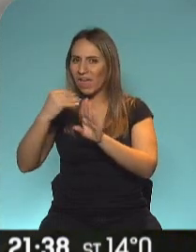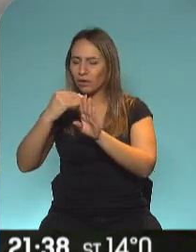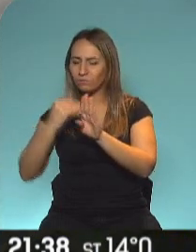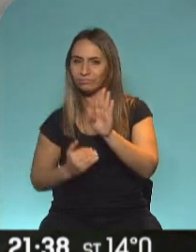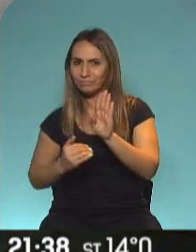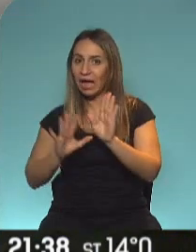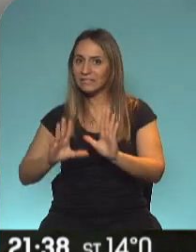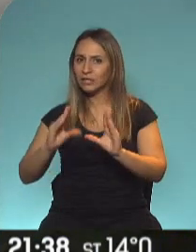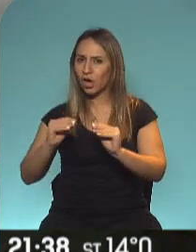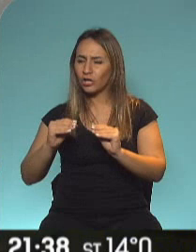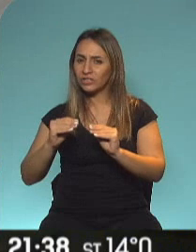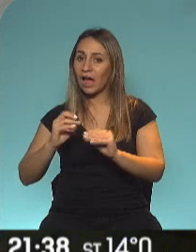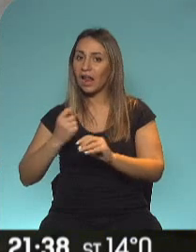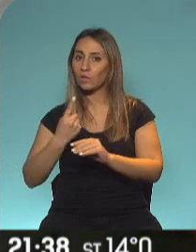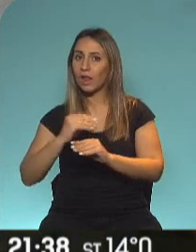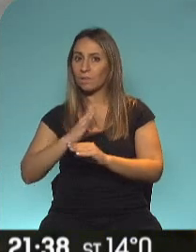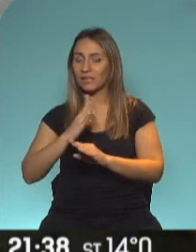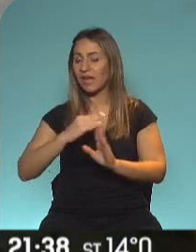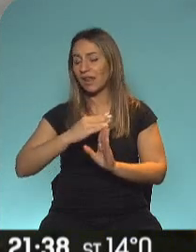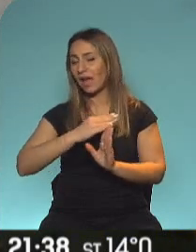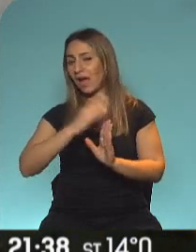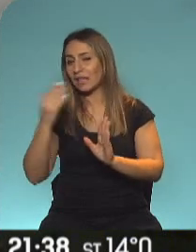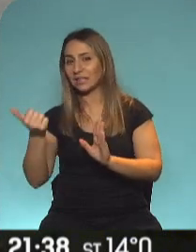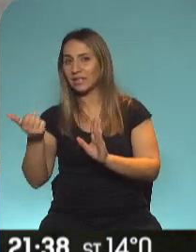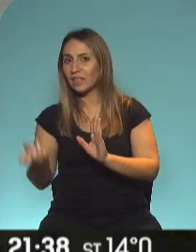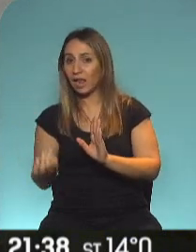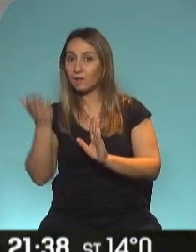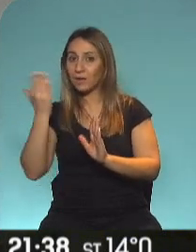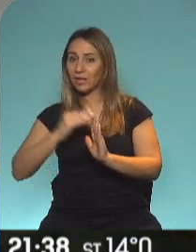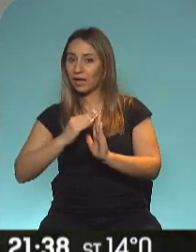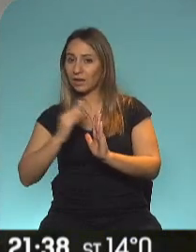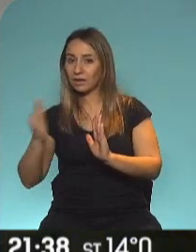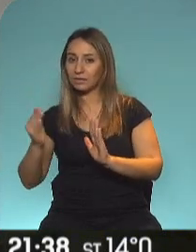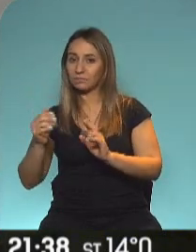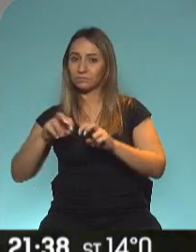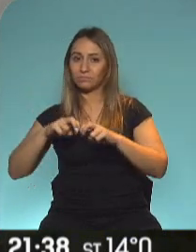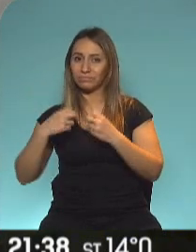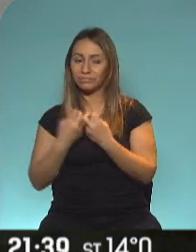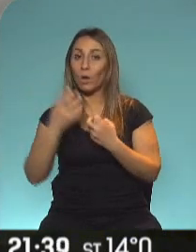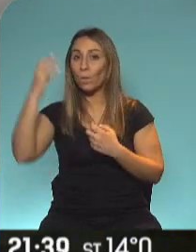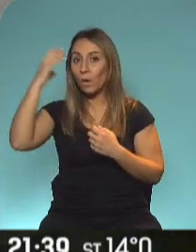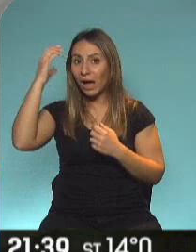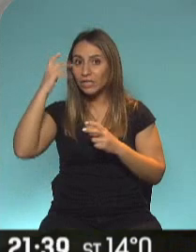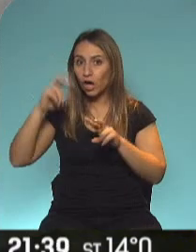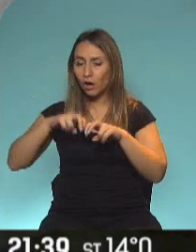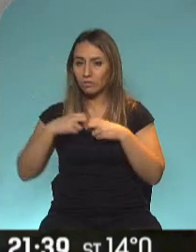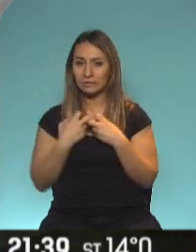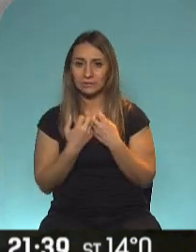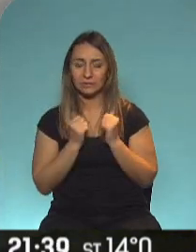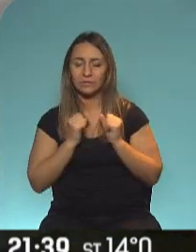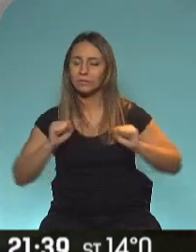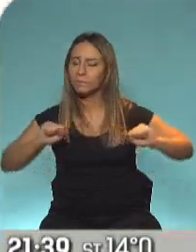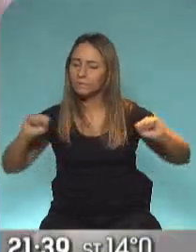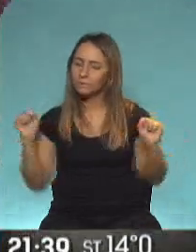1 a la mañana hasta las 6 a la mañana, sentamos en el baño, con mucho